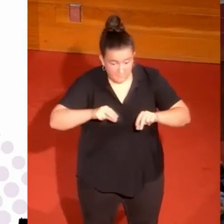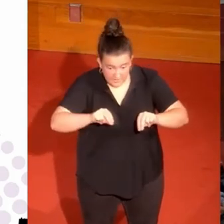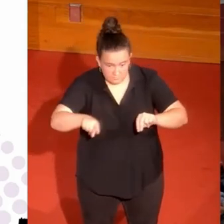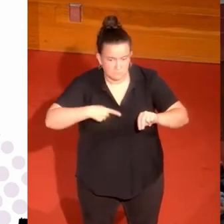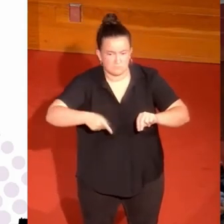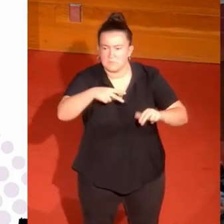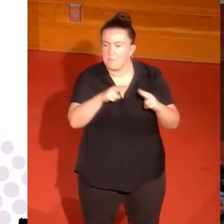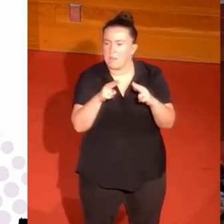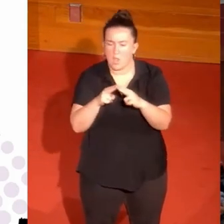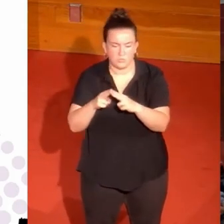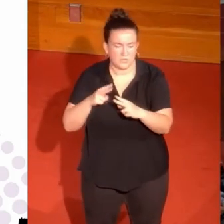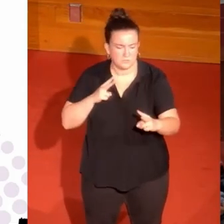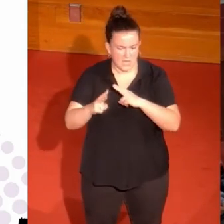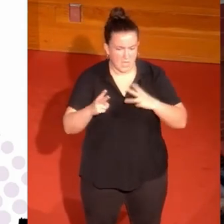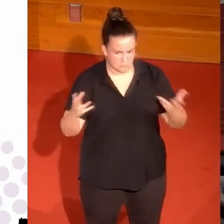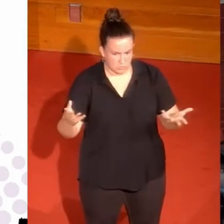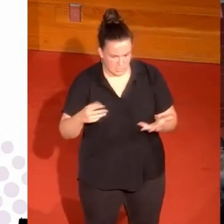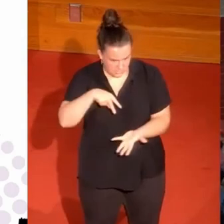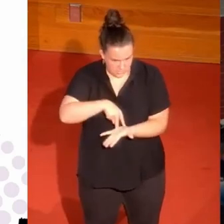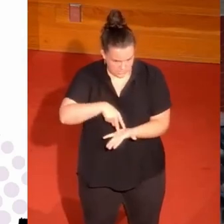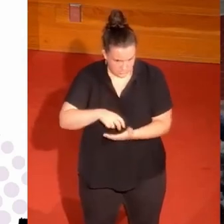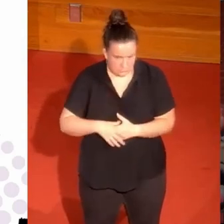bu erz